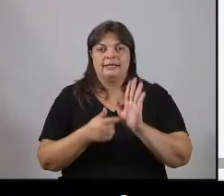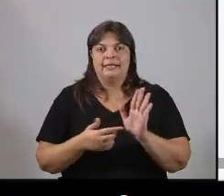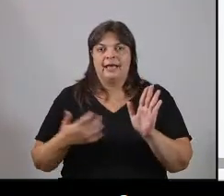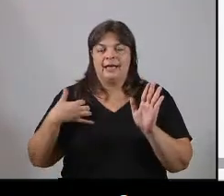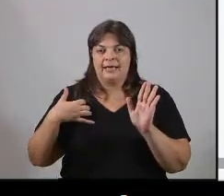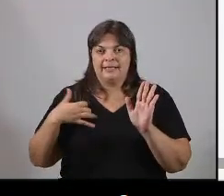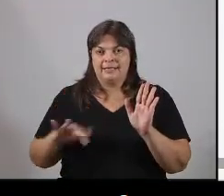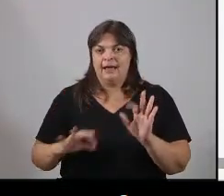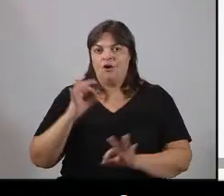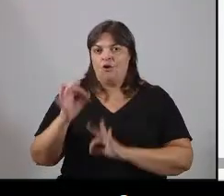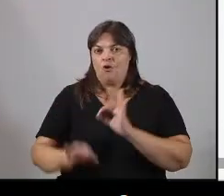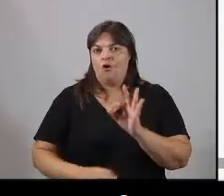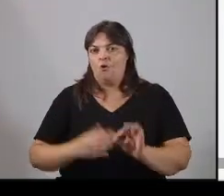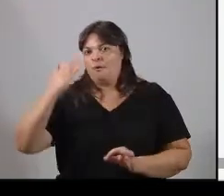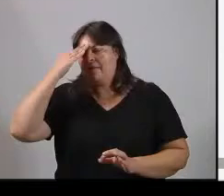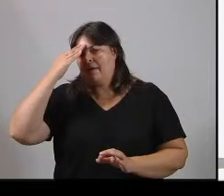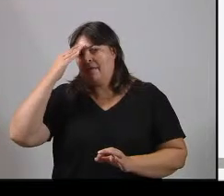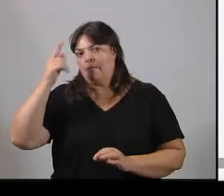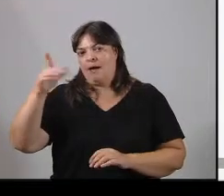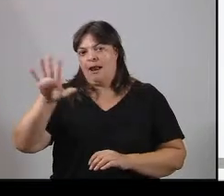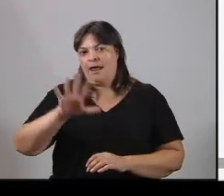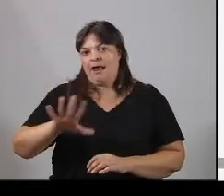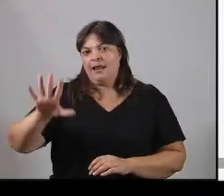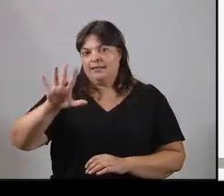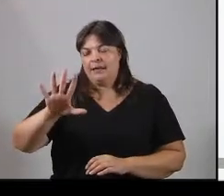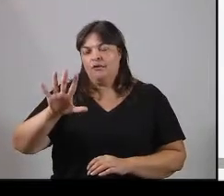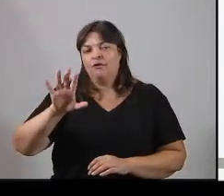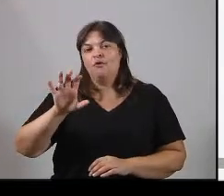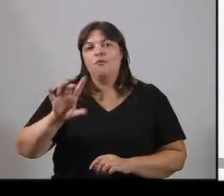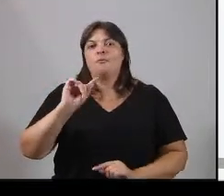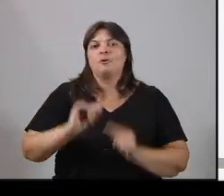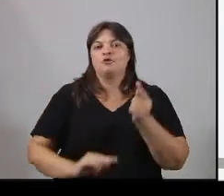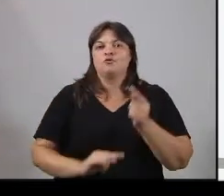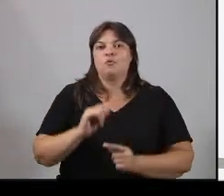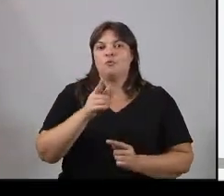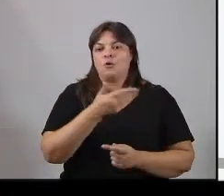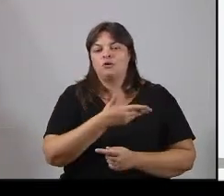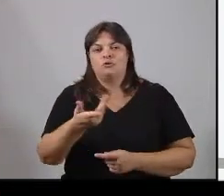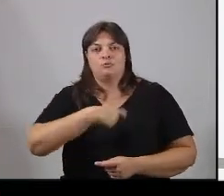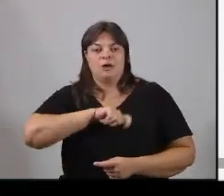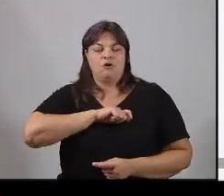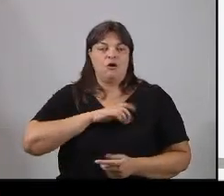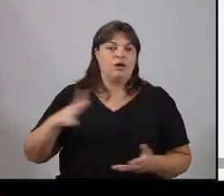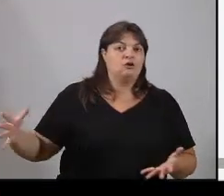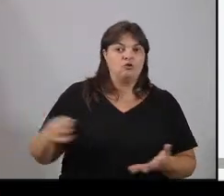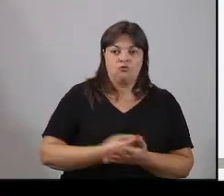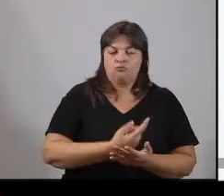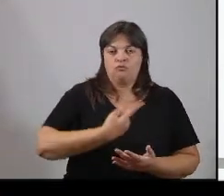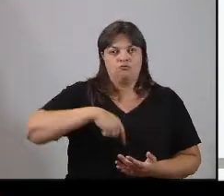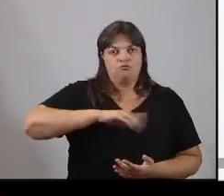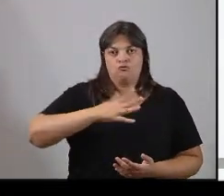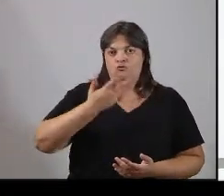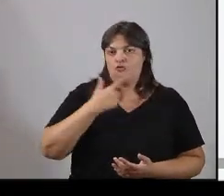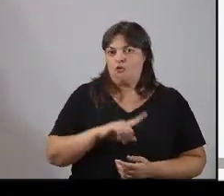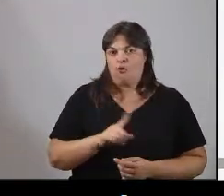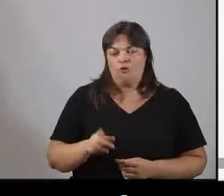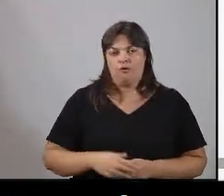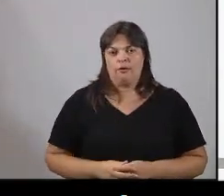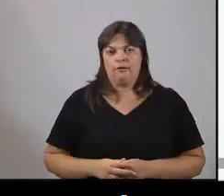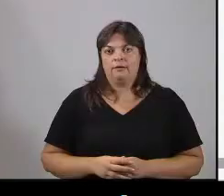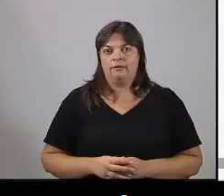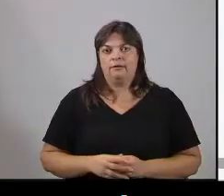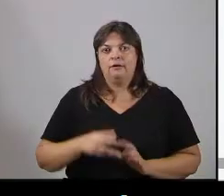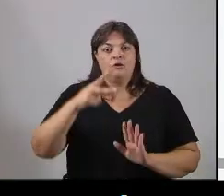del órgano principal, que es el Estado, unos presupuestos para todos los españoles, y los desconocemos. Las reglas no las